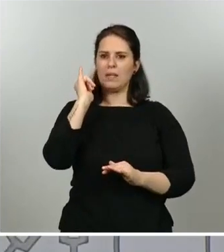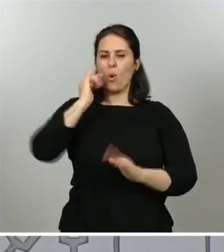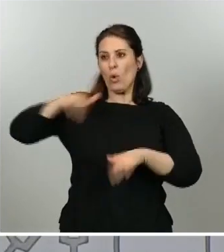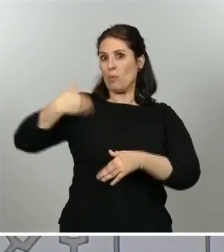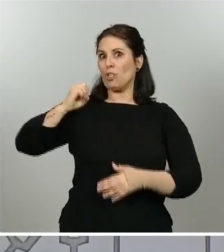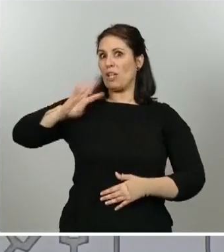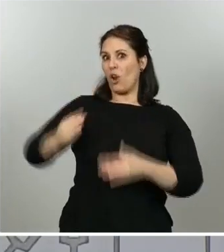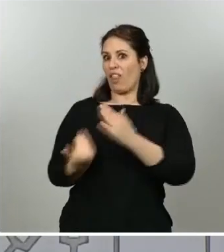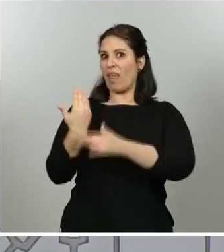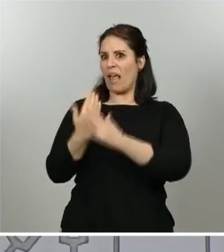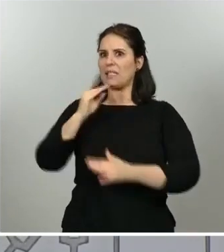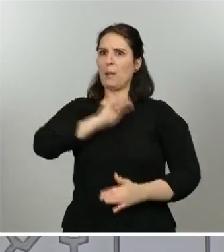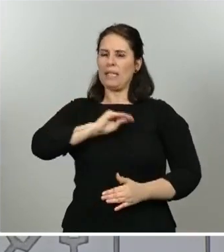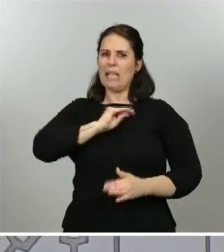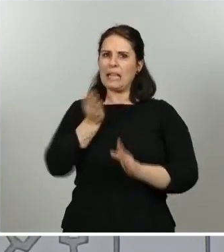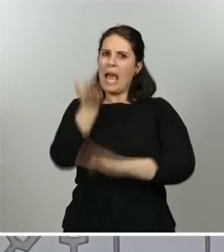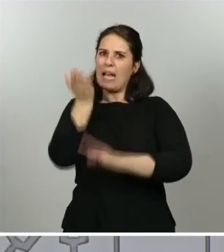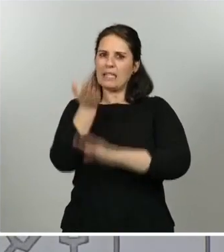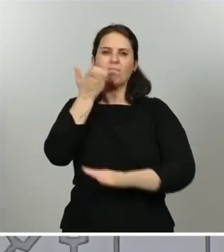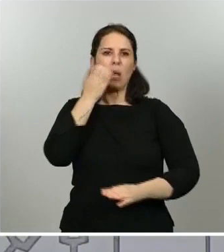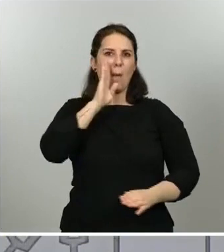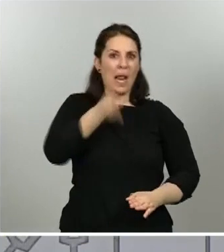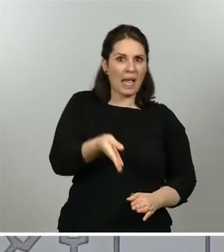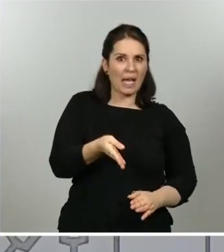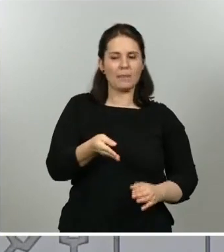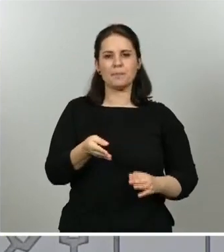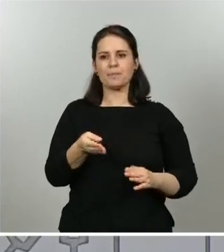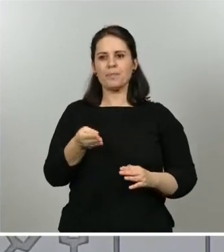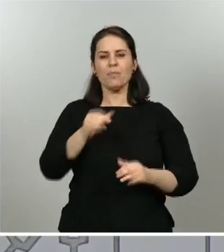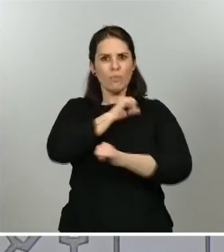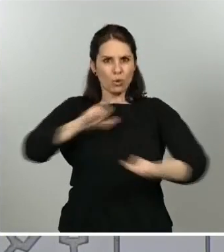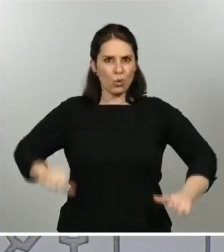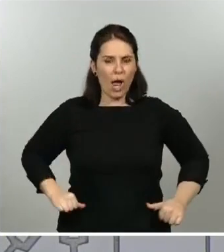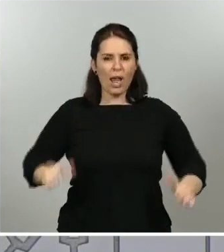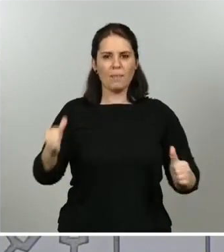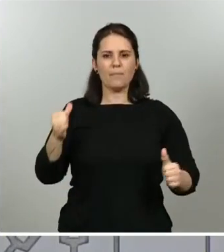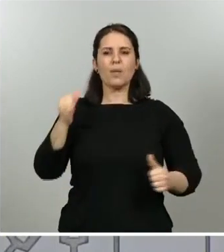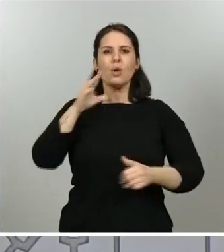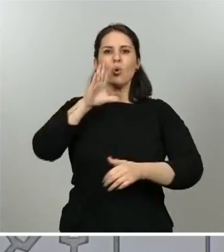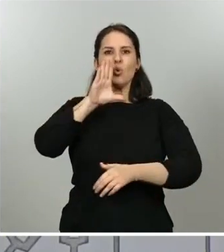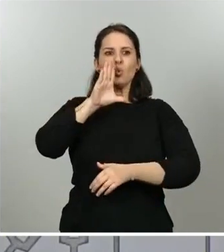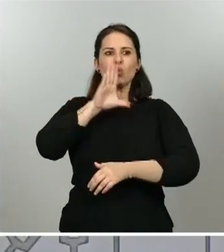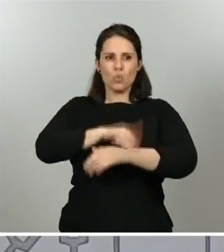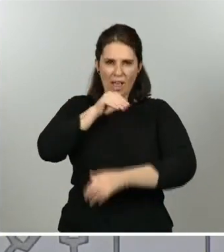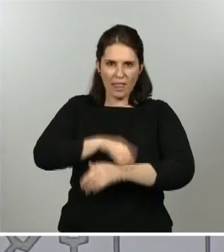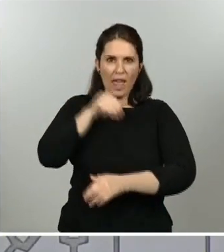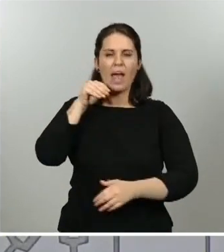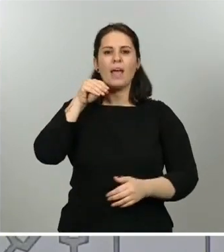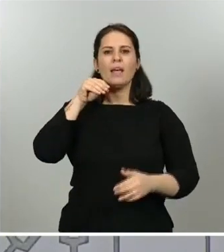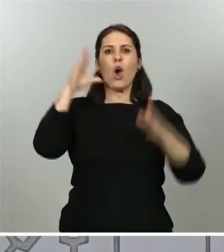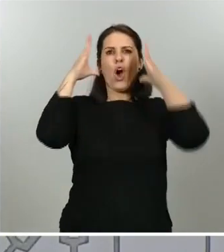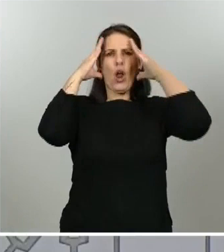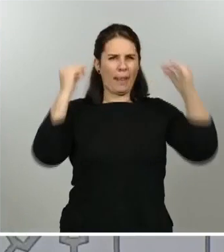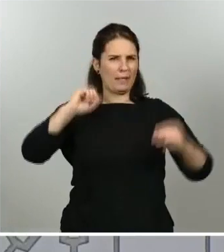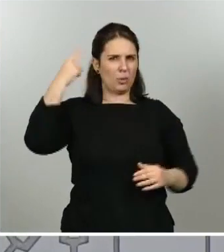relativamente altas. Nos referimos, por ejemplo, a Bélgica, a Portugal, Suecia, sobre todo Irlanda, incluso, si podríamos incluir en